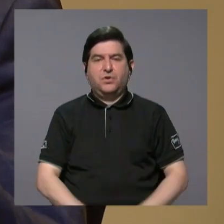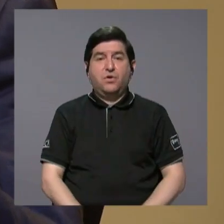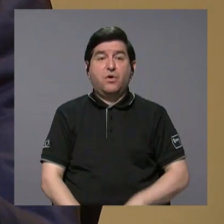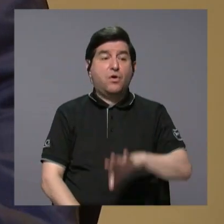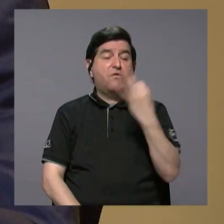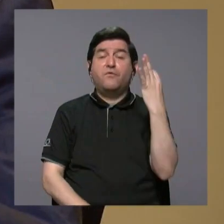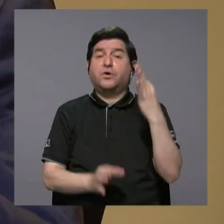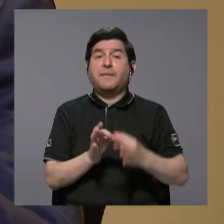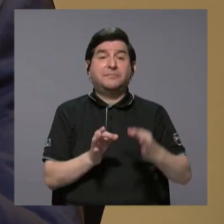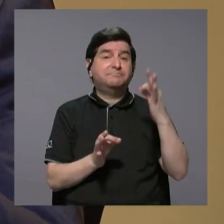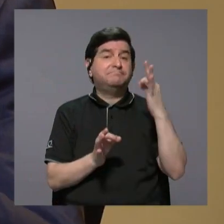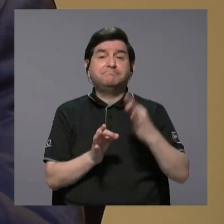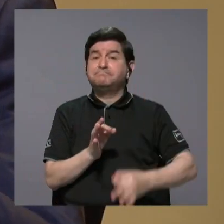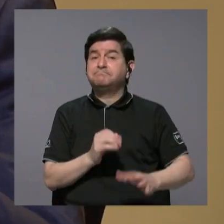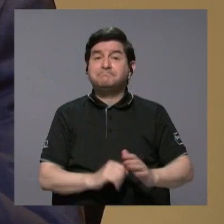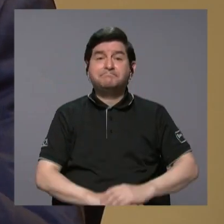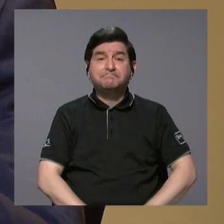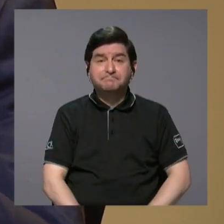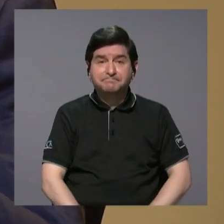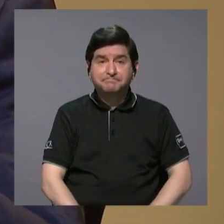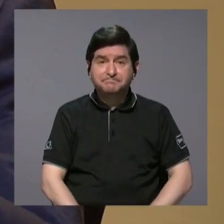muy sencilla de